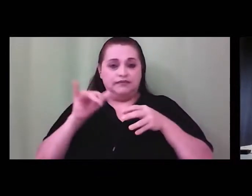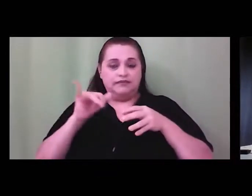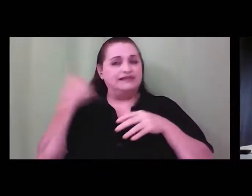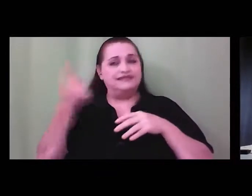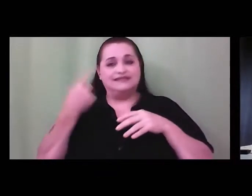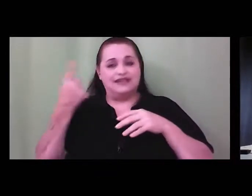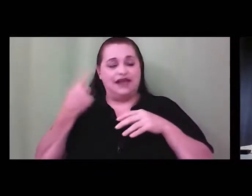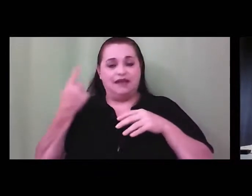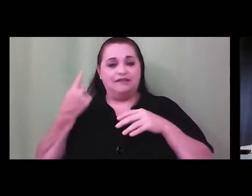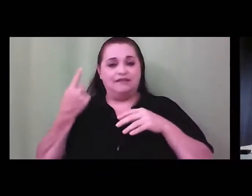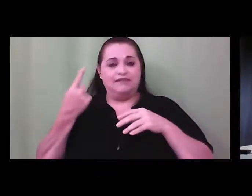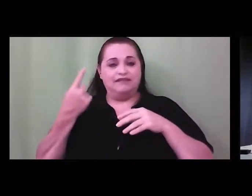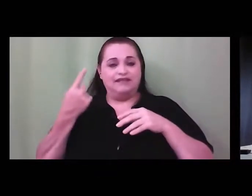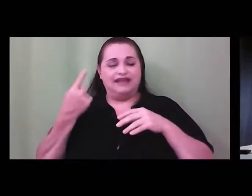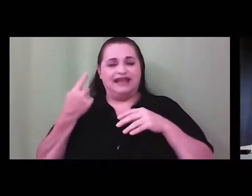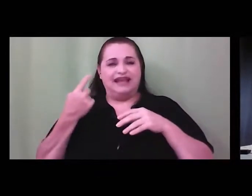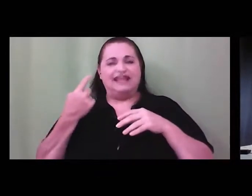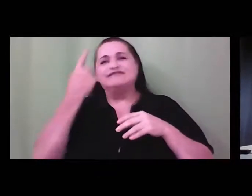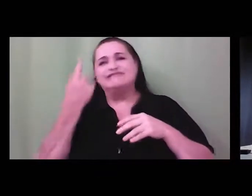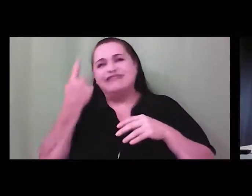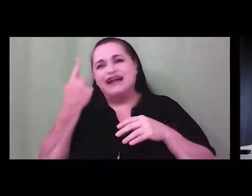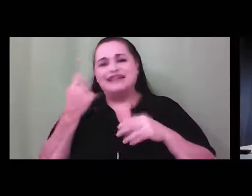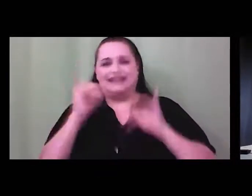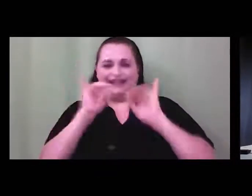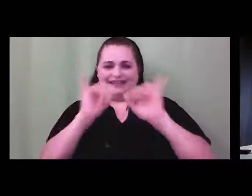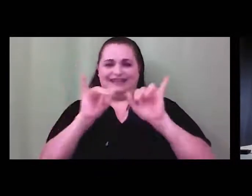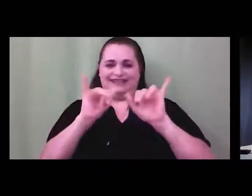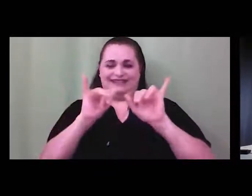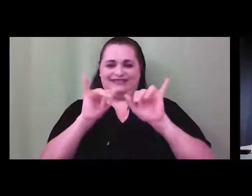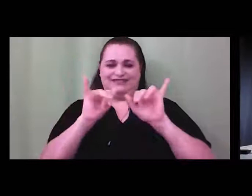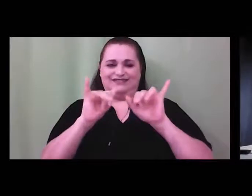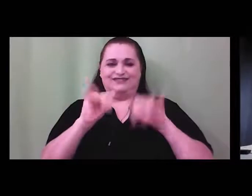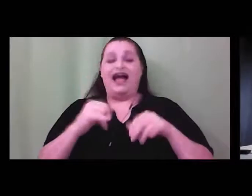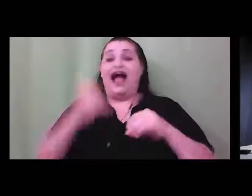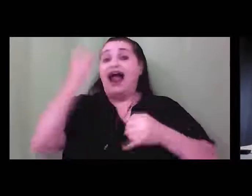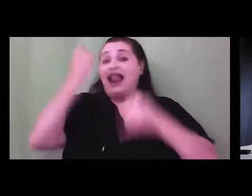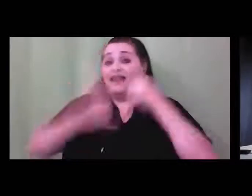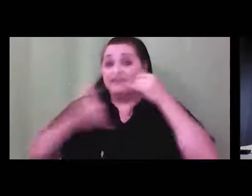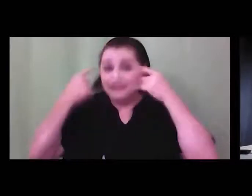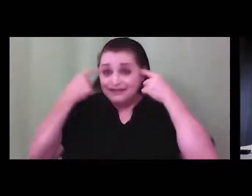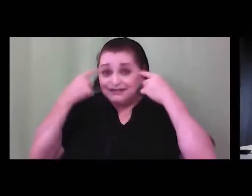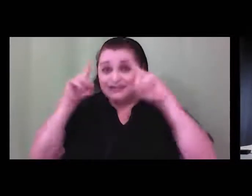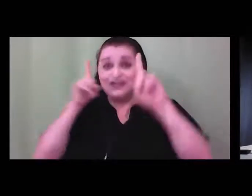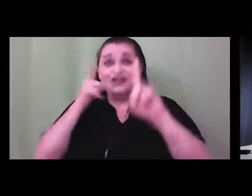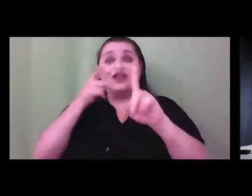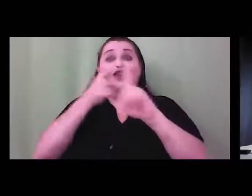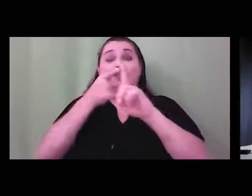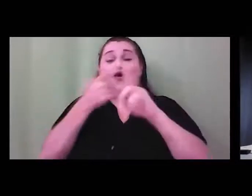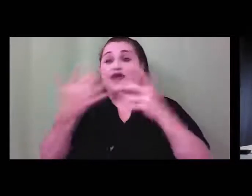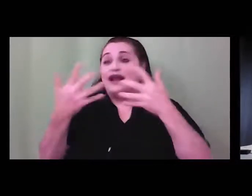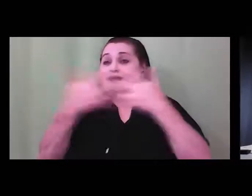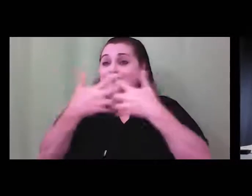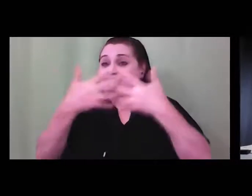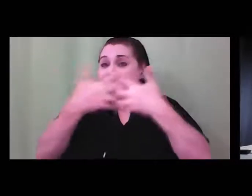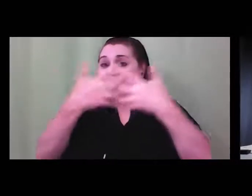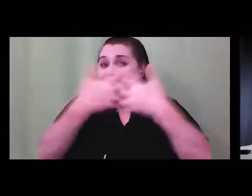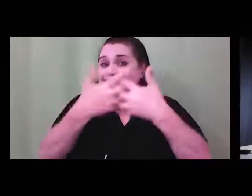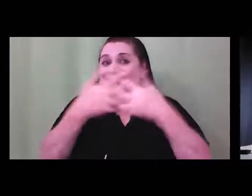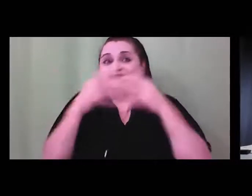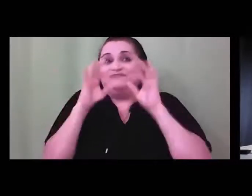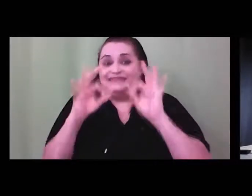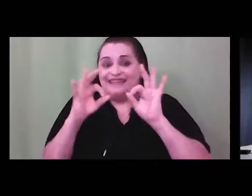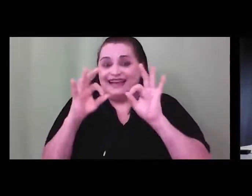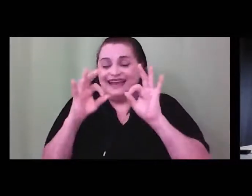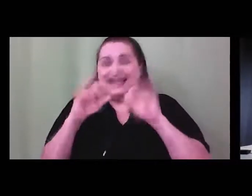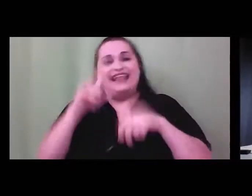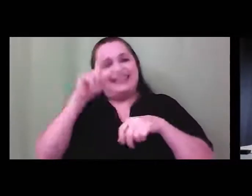siempre extrañan y añoran eso, ¿verdad? Entonces, cuando al fin logramos ese entramado y ese engranaje, hay